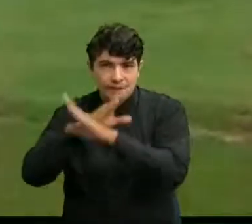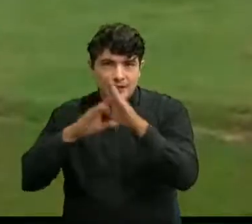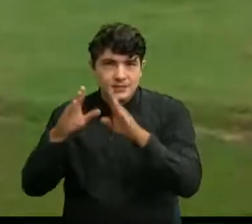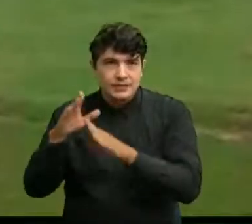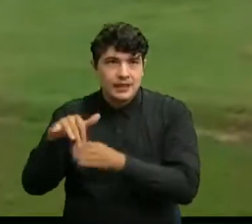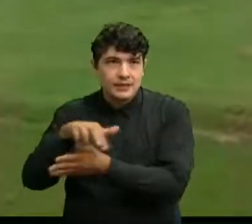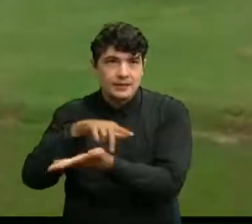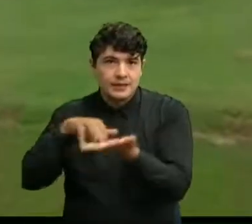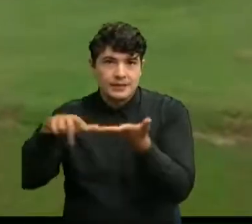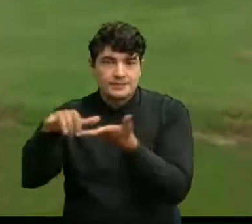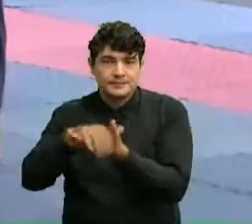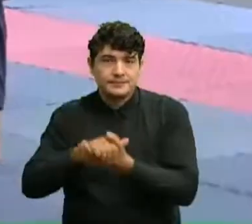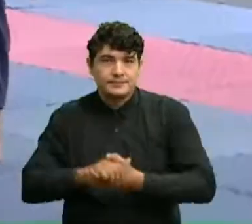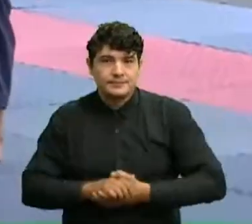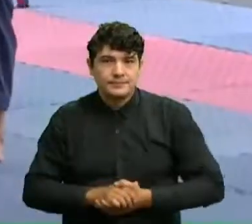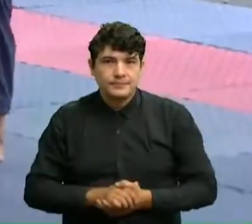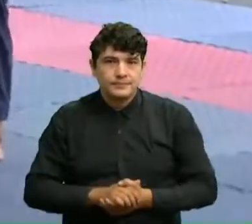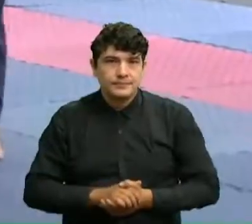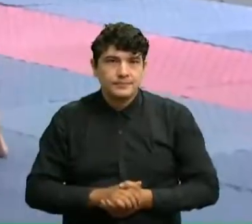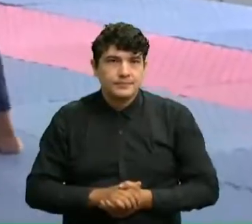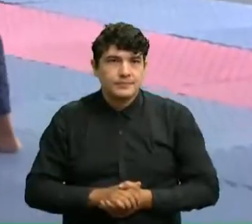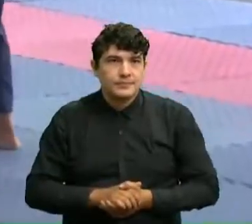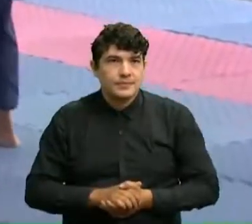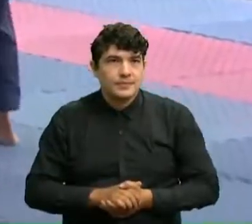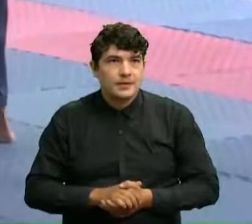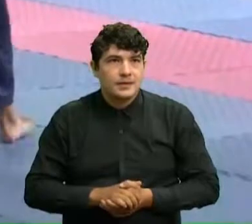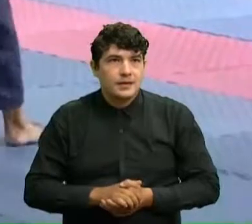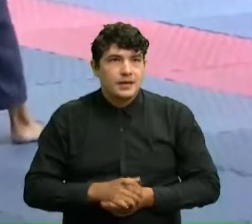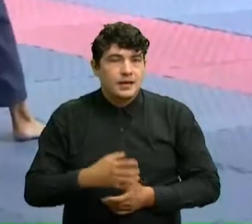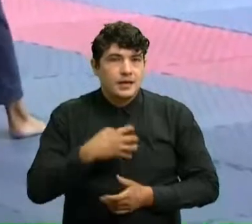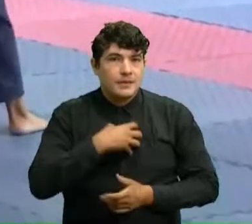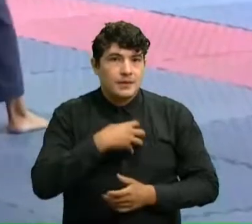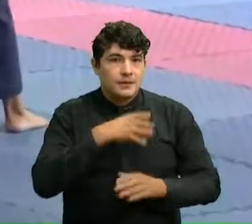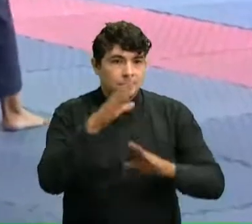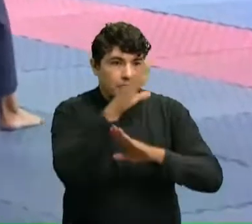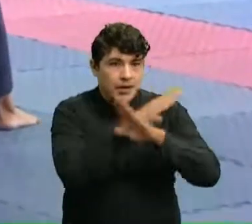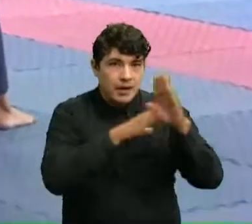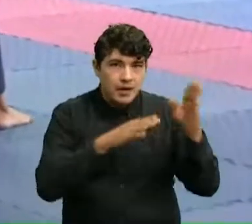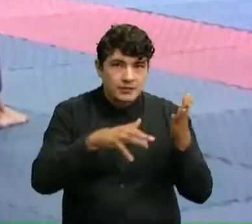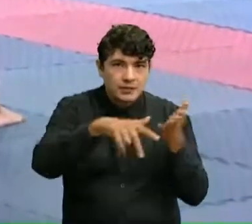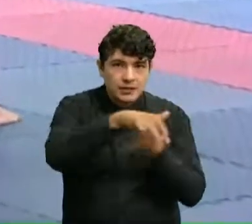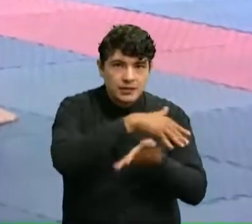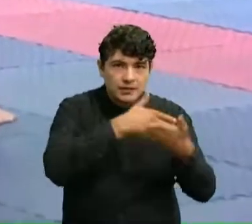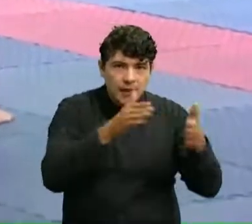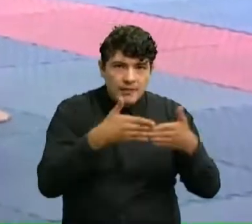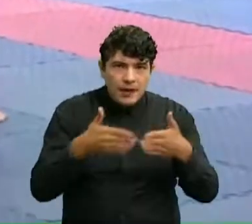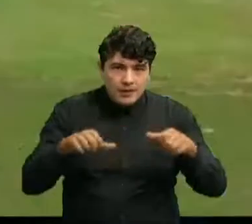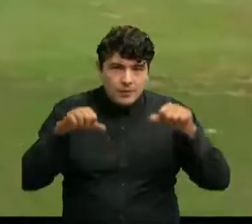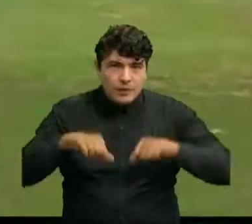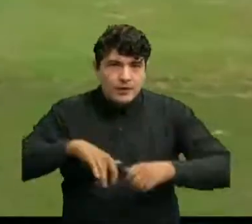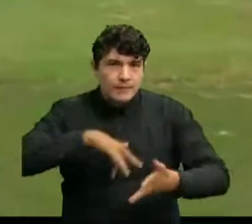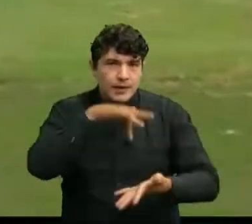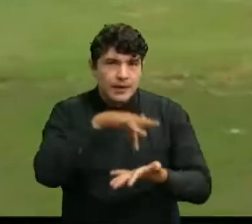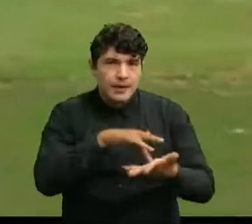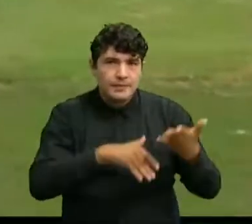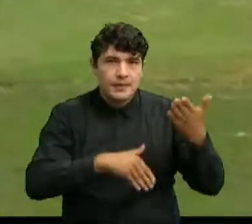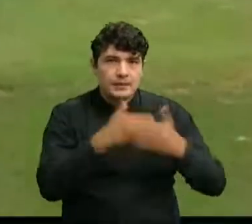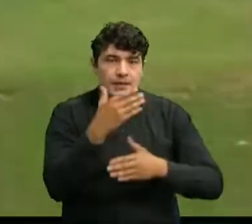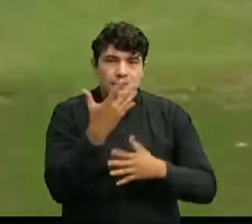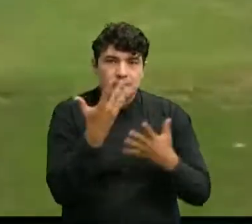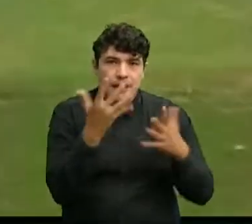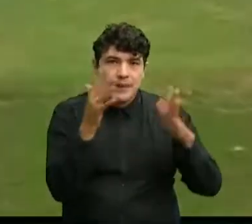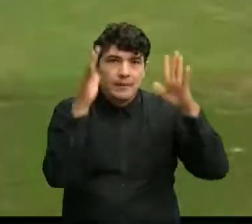Retomar nuevamente los entrenamientos de taekwondo pues, en el departamento de Santander y así poder continuar con los eventos